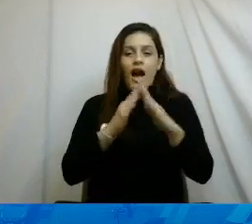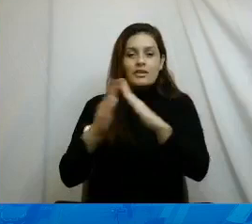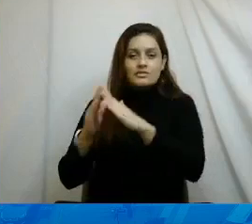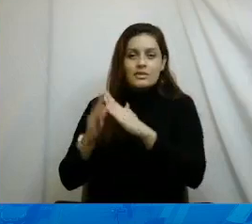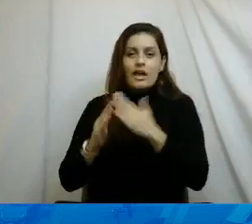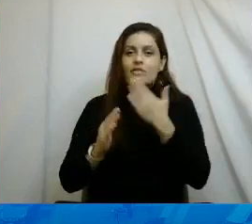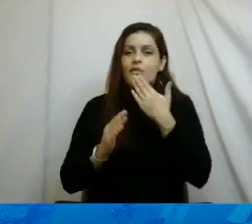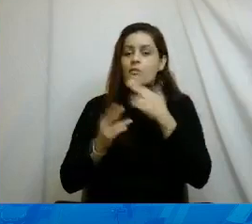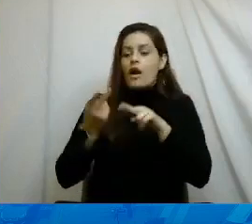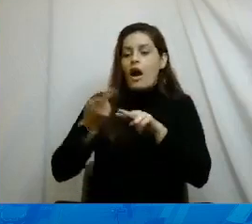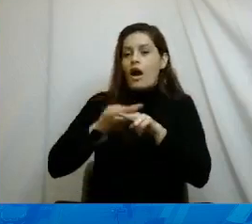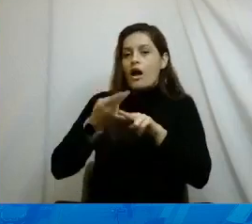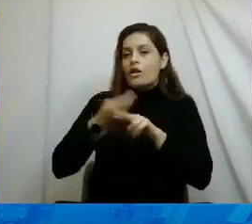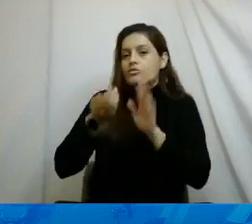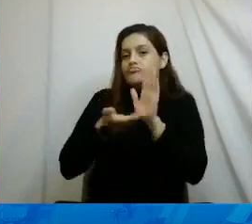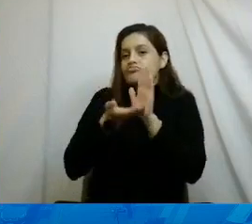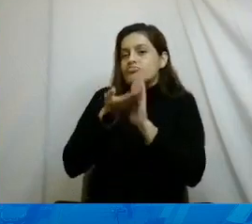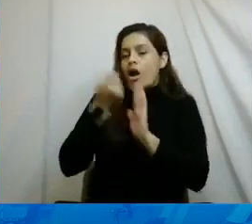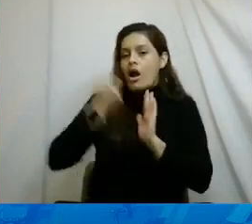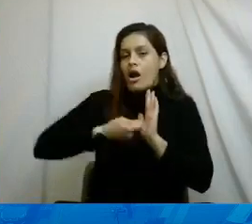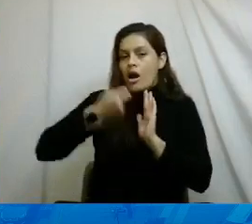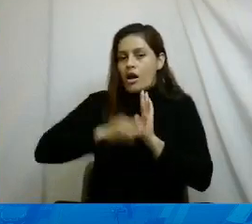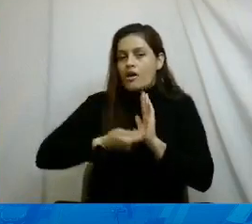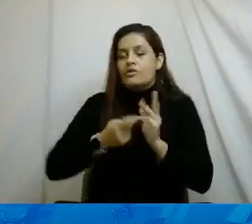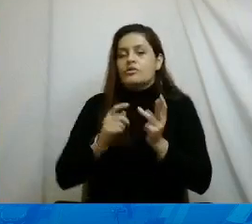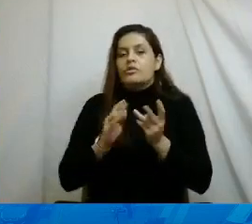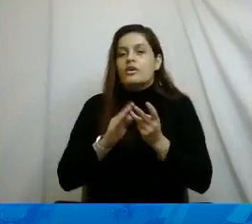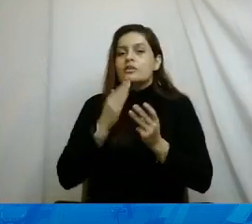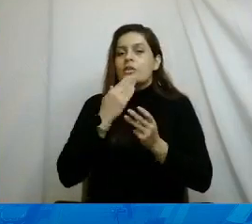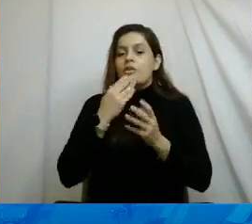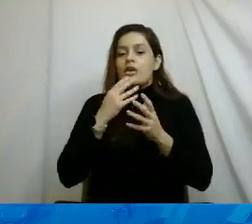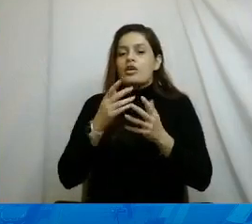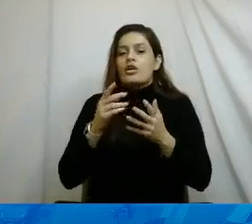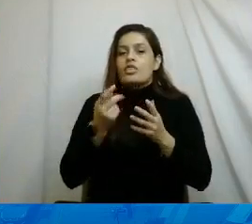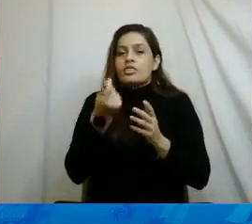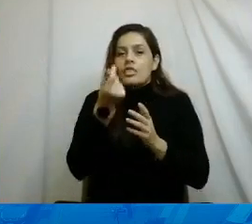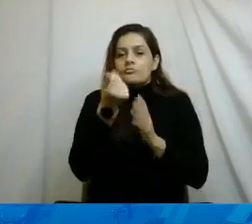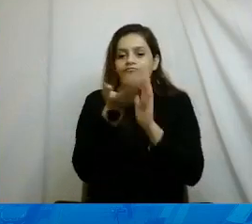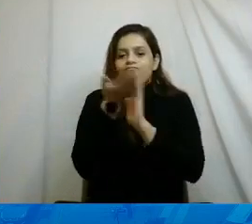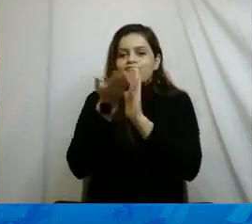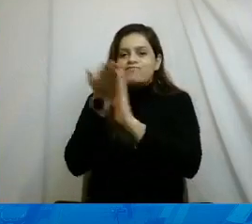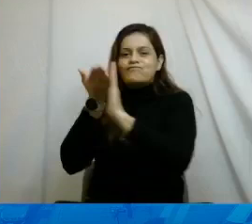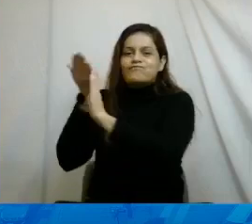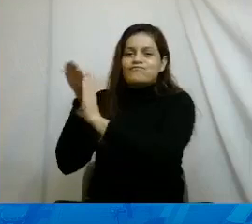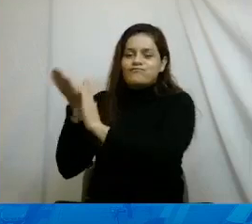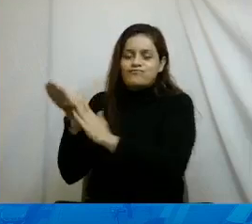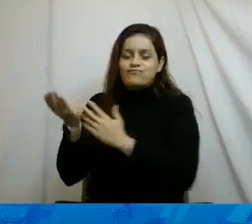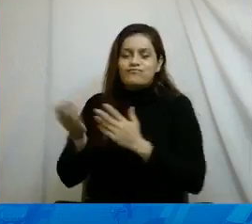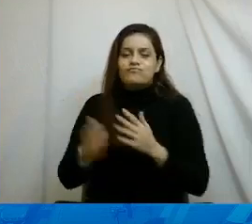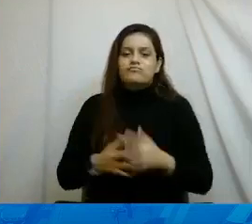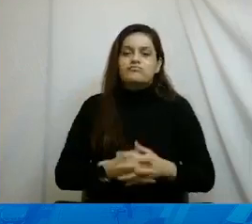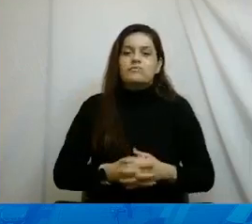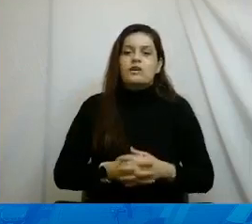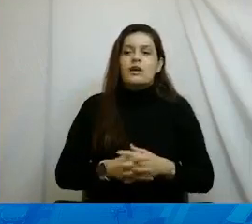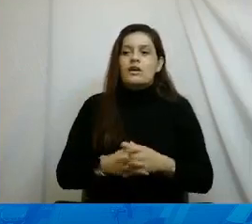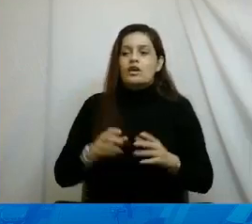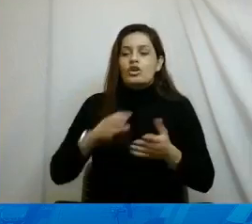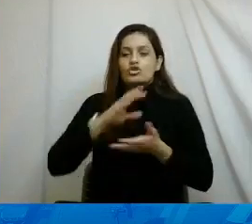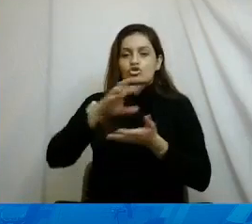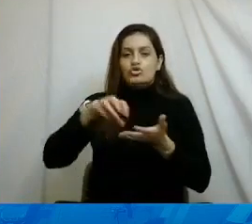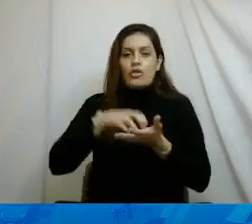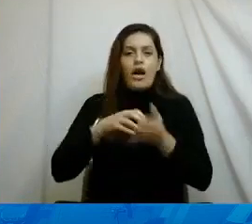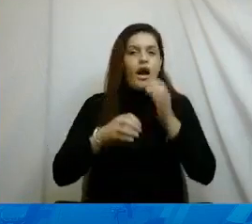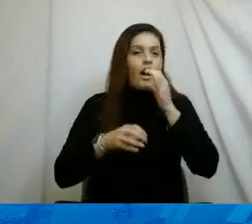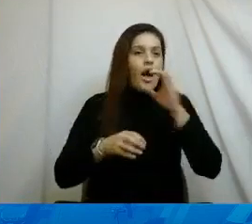arriendos abusivos, la migración, ¿cierto?, hacia de campo a ciudad o ciudad a campo,